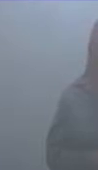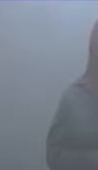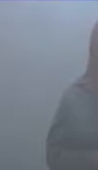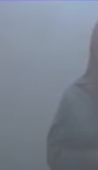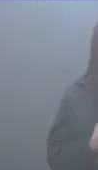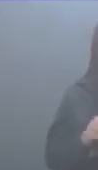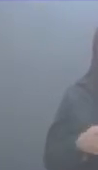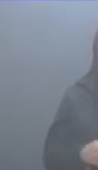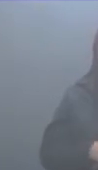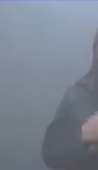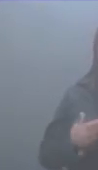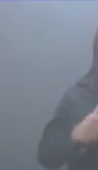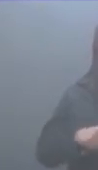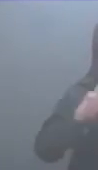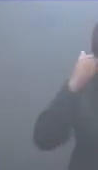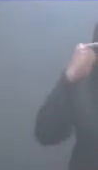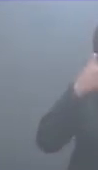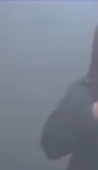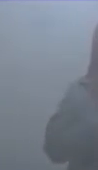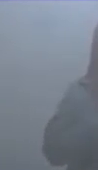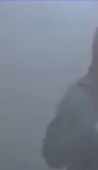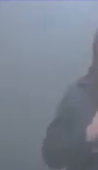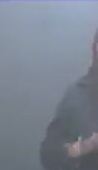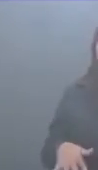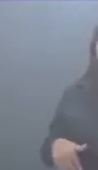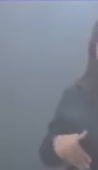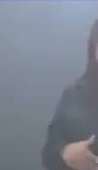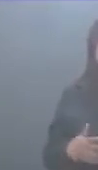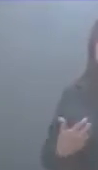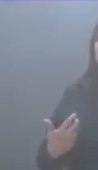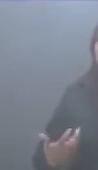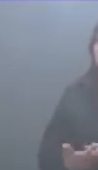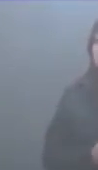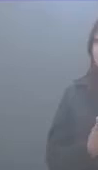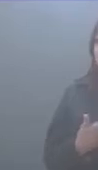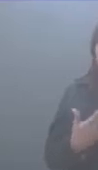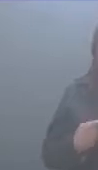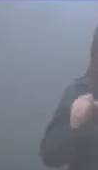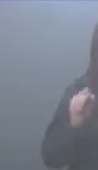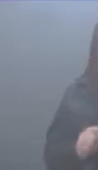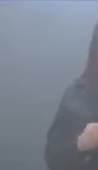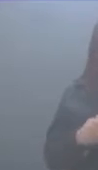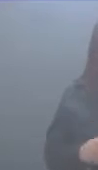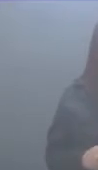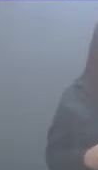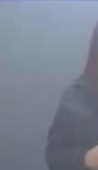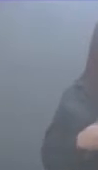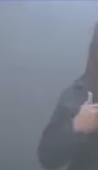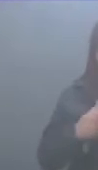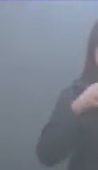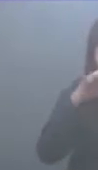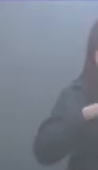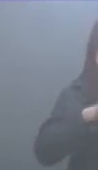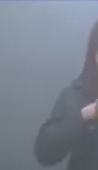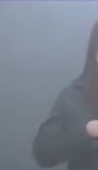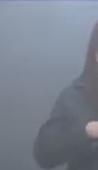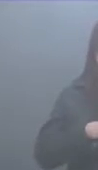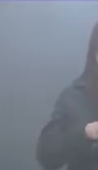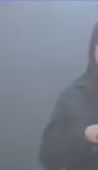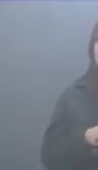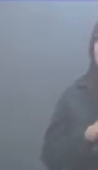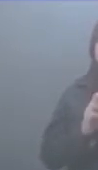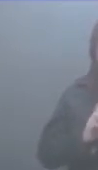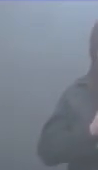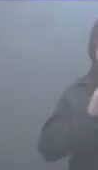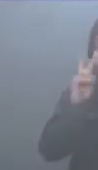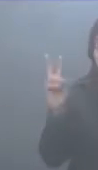sus estructuras partidarias, para que podamos finalizar este proceso electoral en